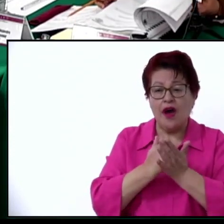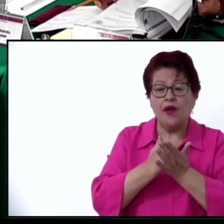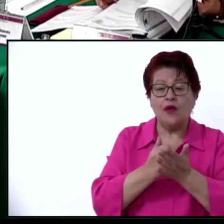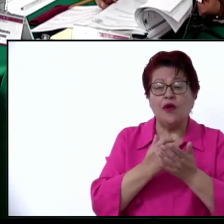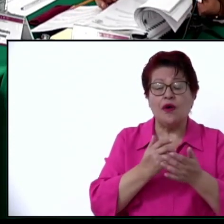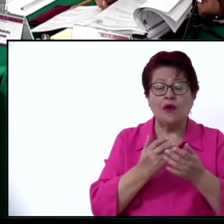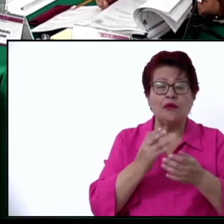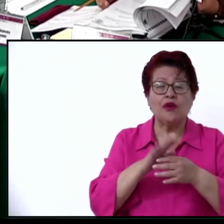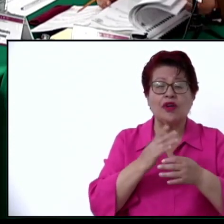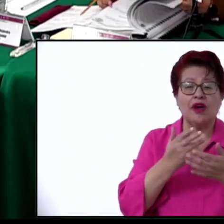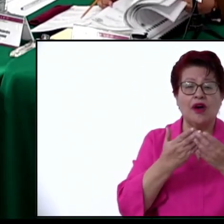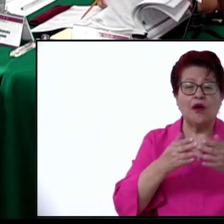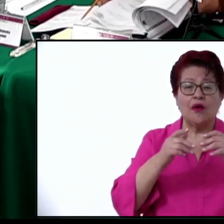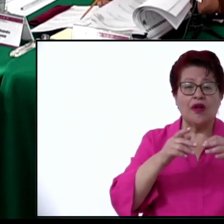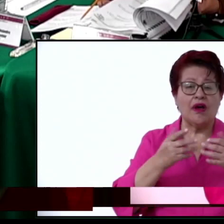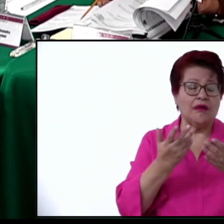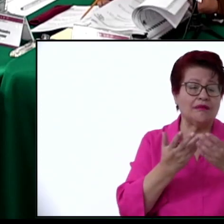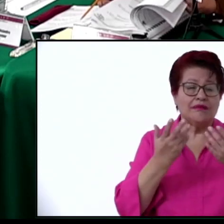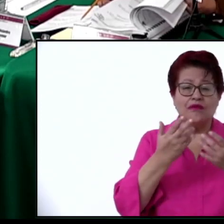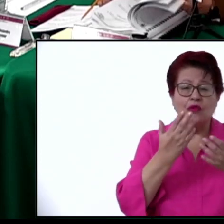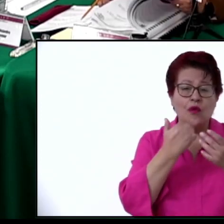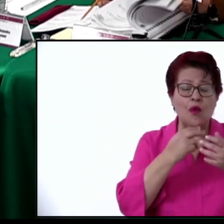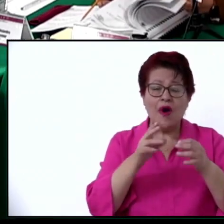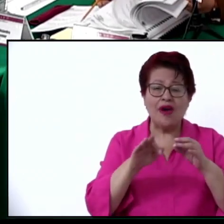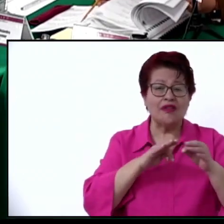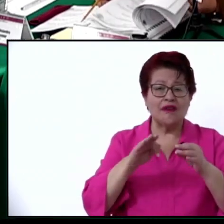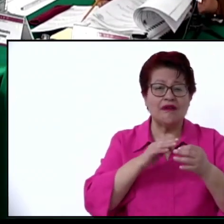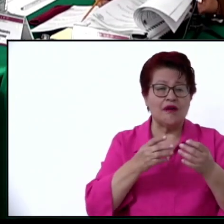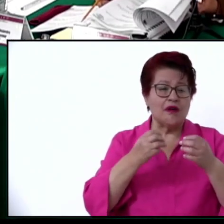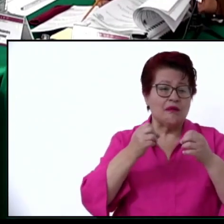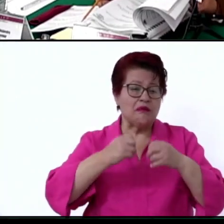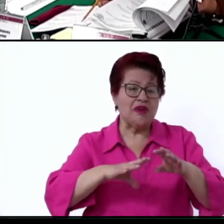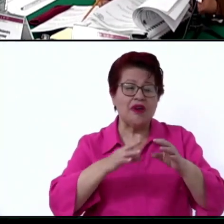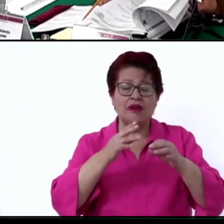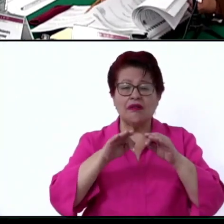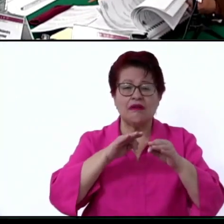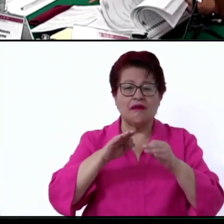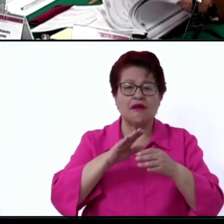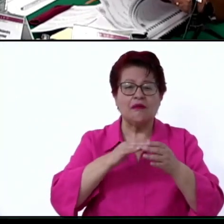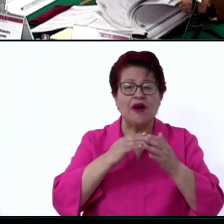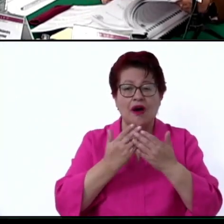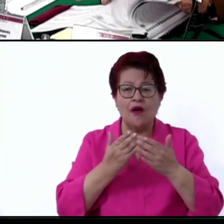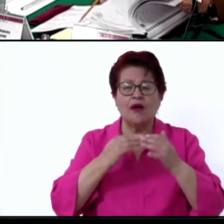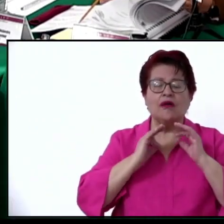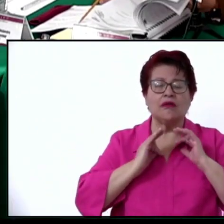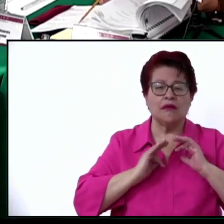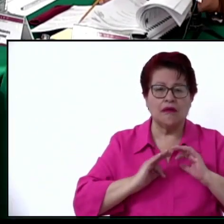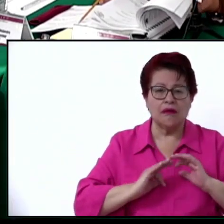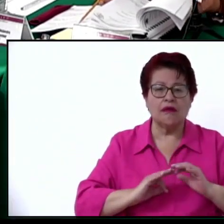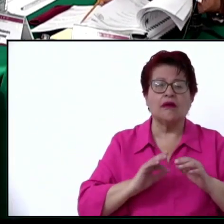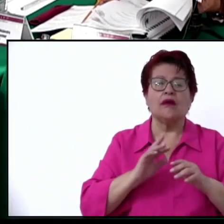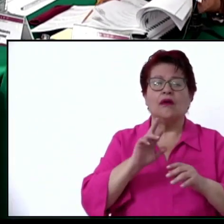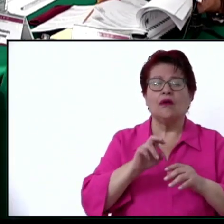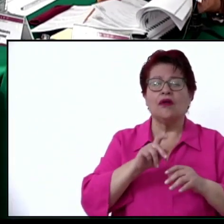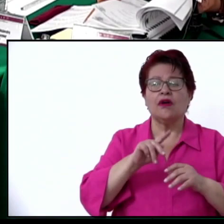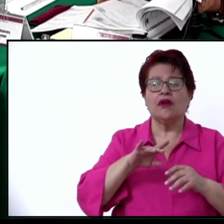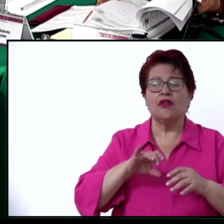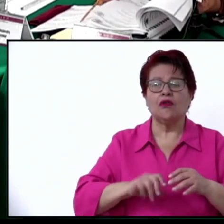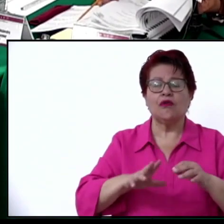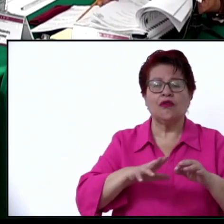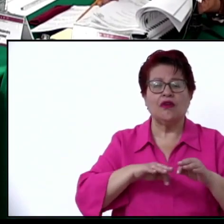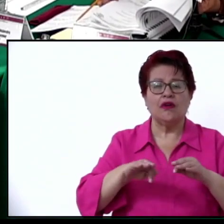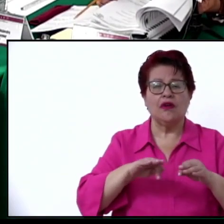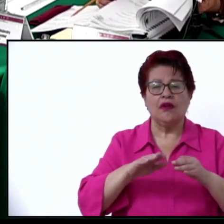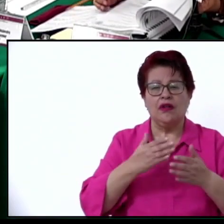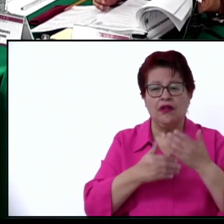han perdido su fuente de trabajo, permitiéndole enfrentar con mayor tranquilidad los retos del mercado laboral